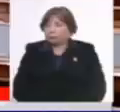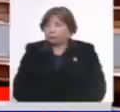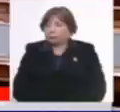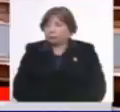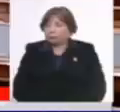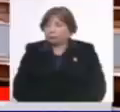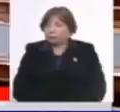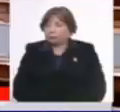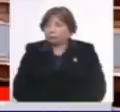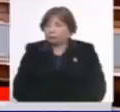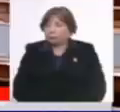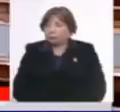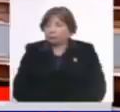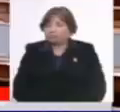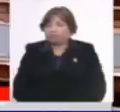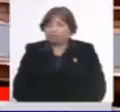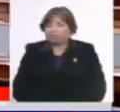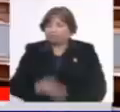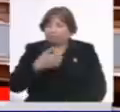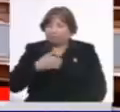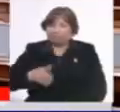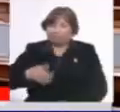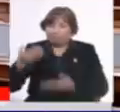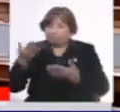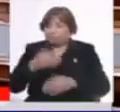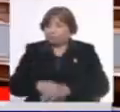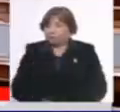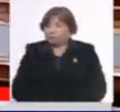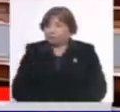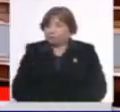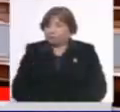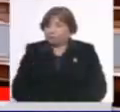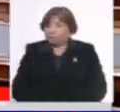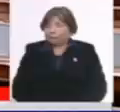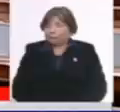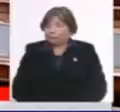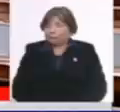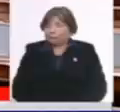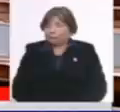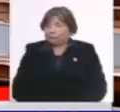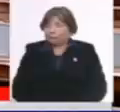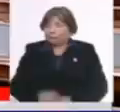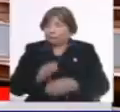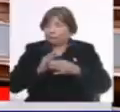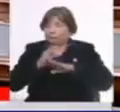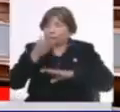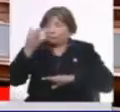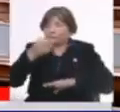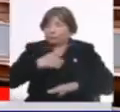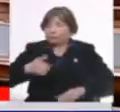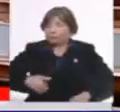por su intermedio. No, es que, presidente, hay una... Señor presidente, por su intermedio.